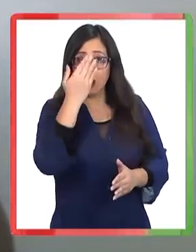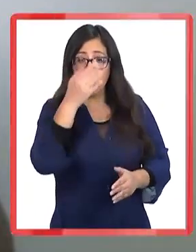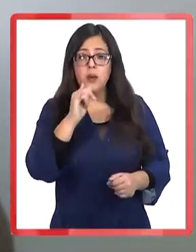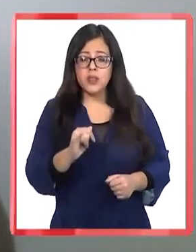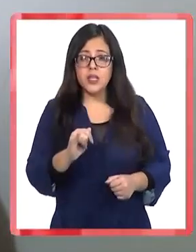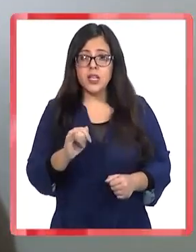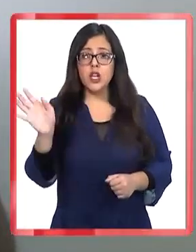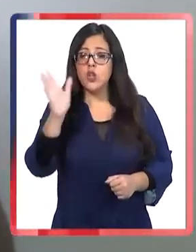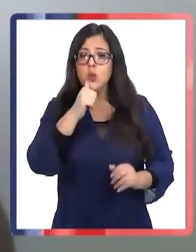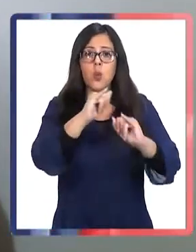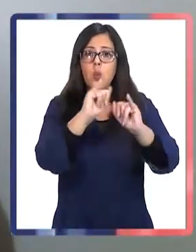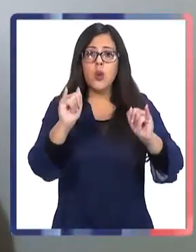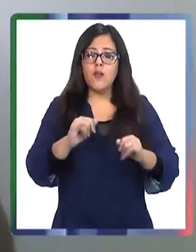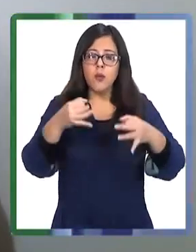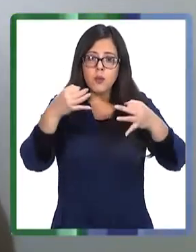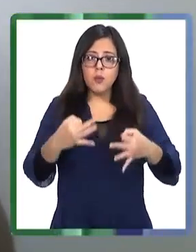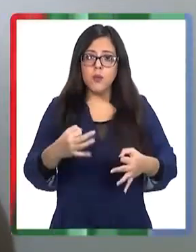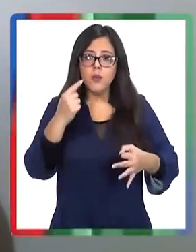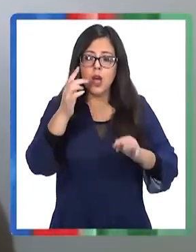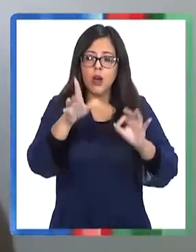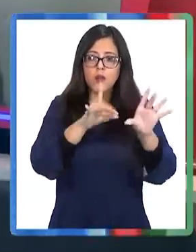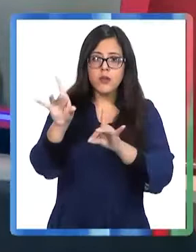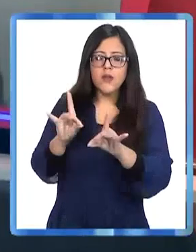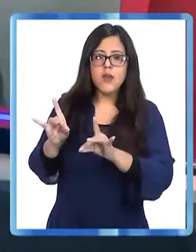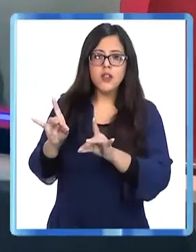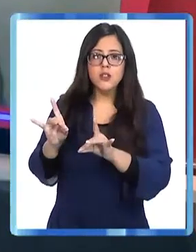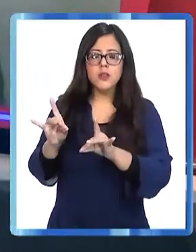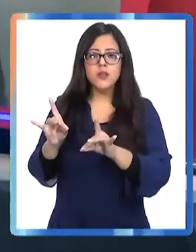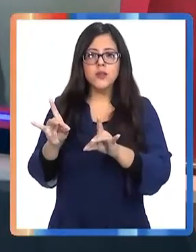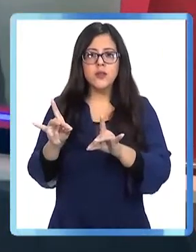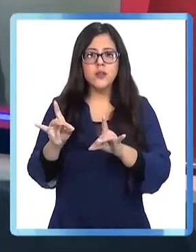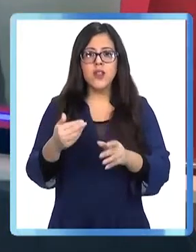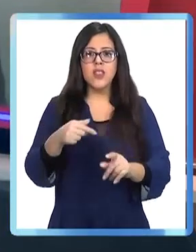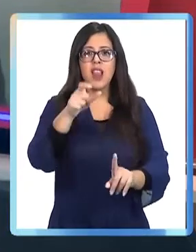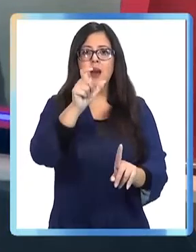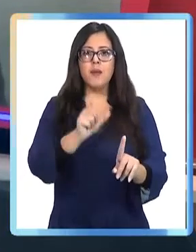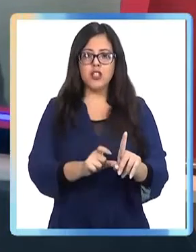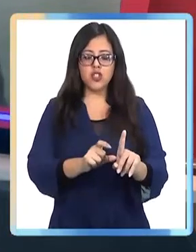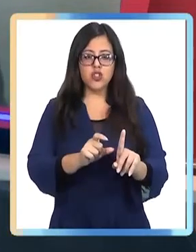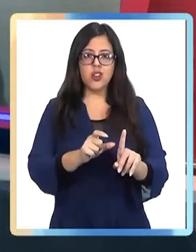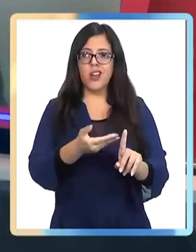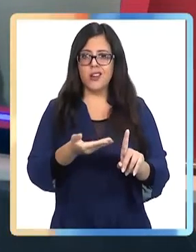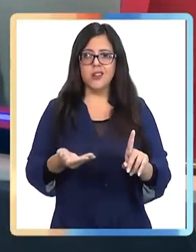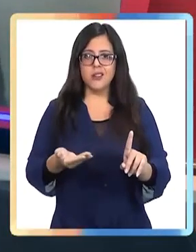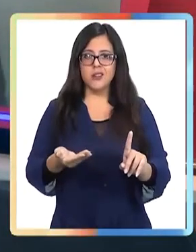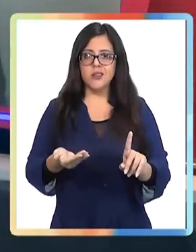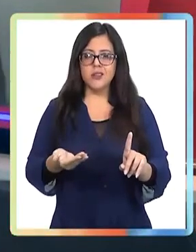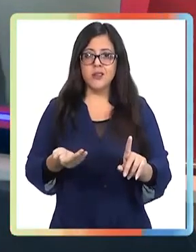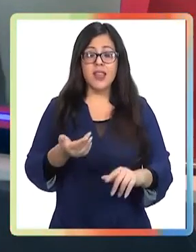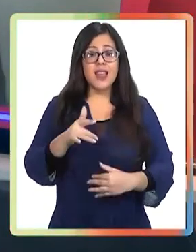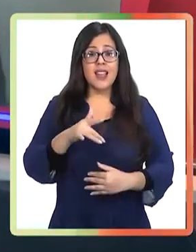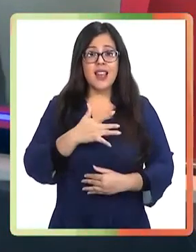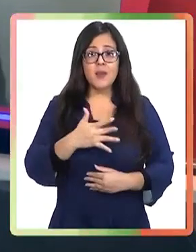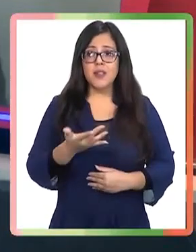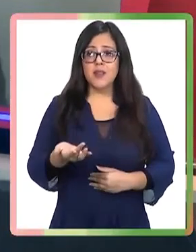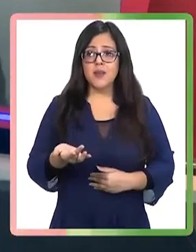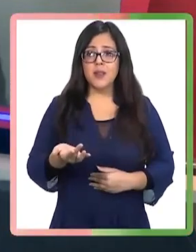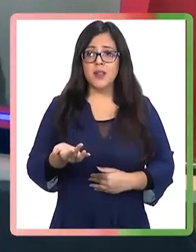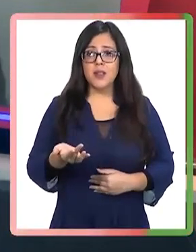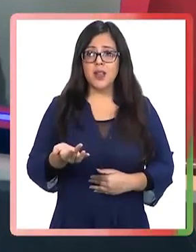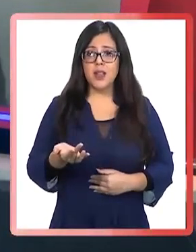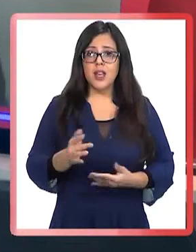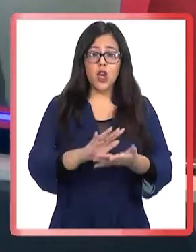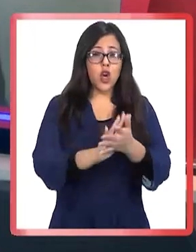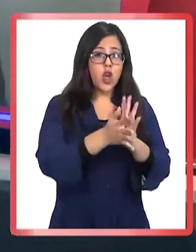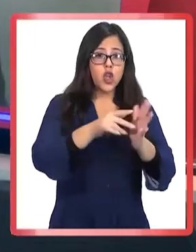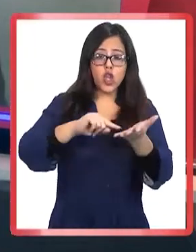es preocupante. No existe un mecanismo hoy día de identificación de la persona que dice ser. Lamentablemente,